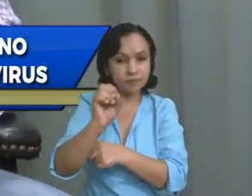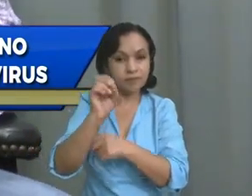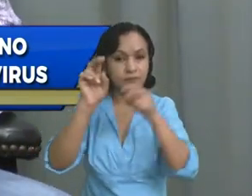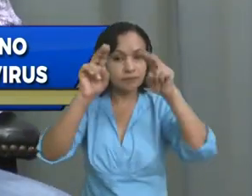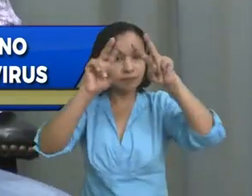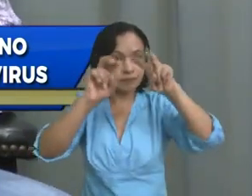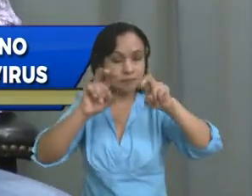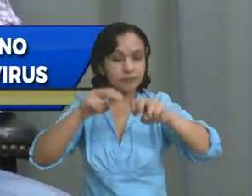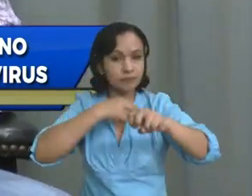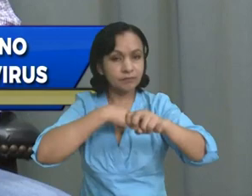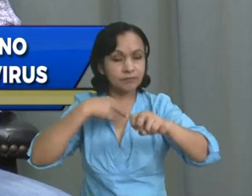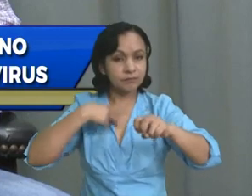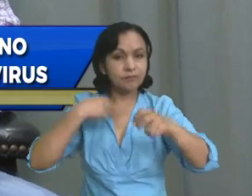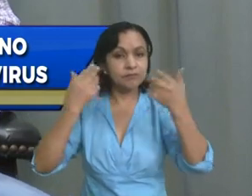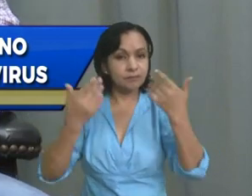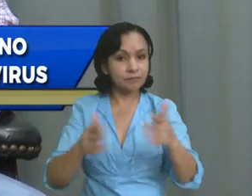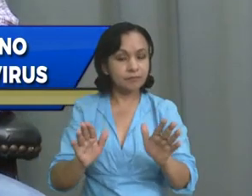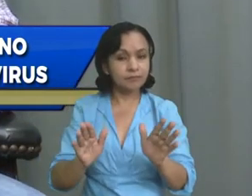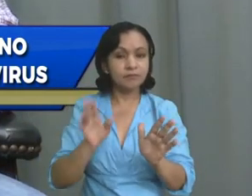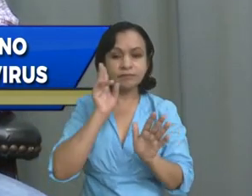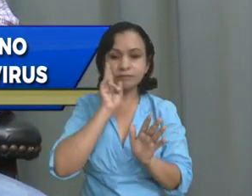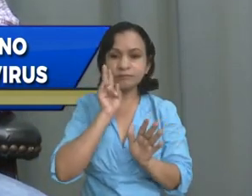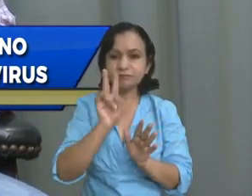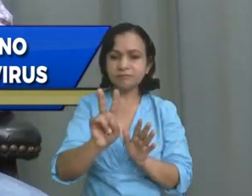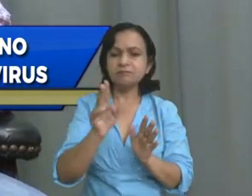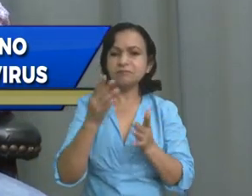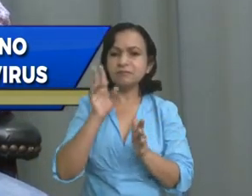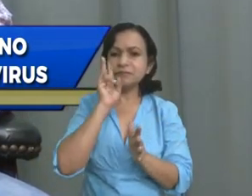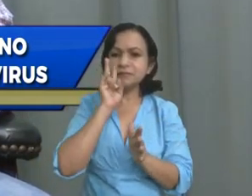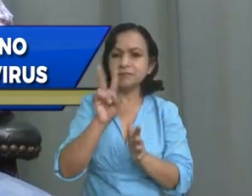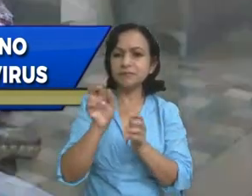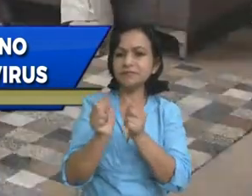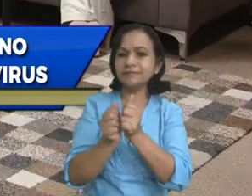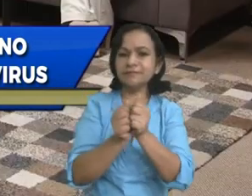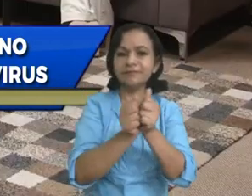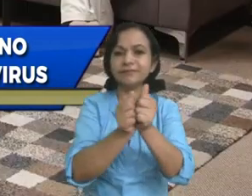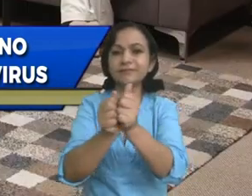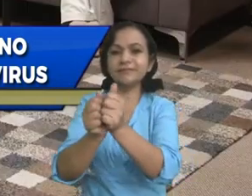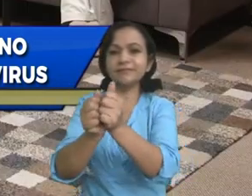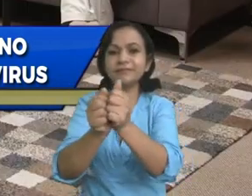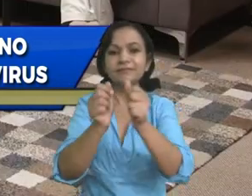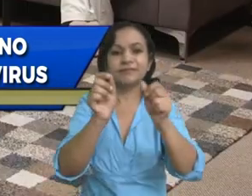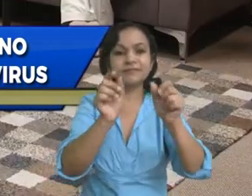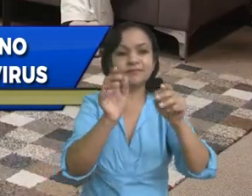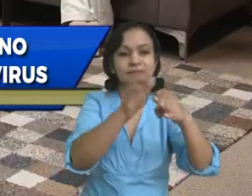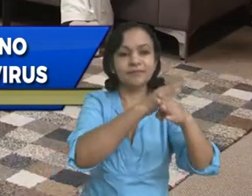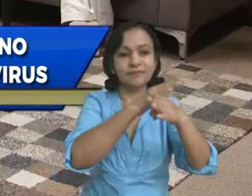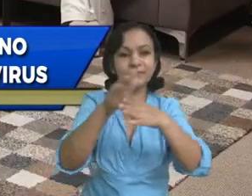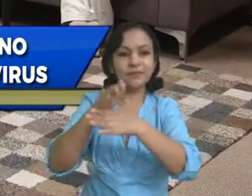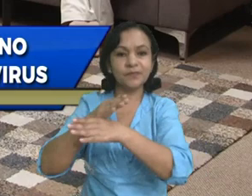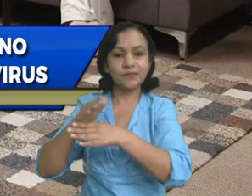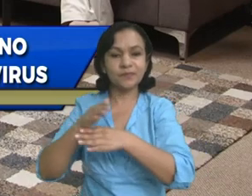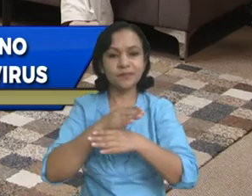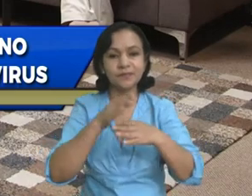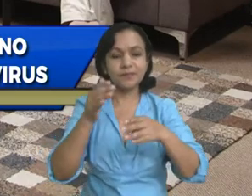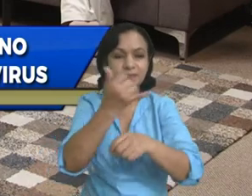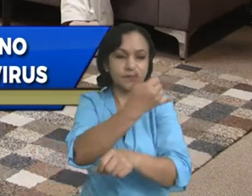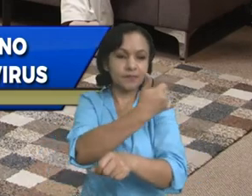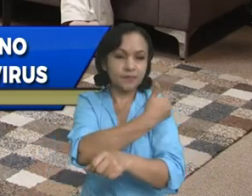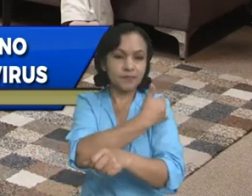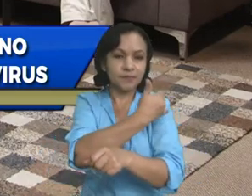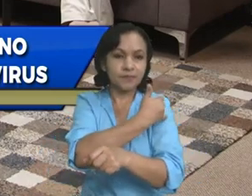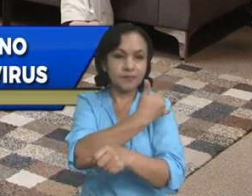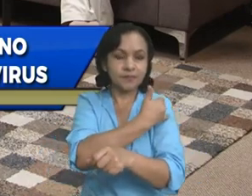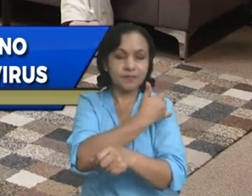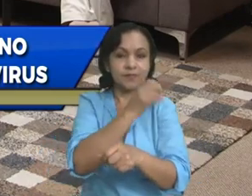que han hecho, porque entiendo que han, y lo hemos visto también, lo hemos acompañado en el territorio, unidad tras unidad,